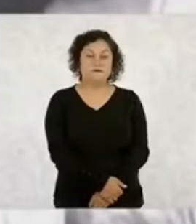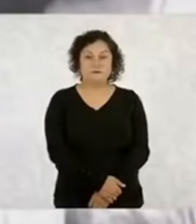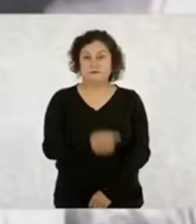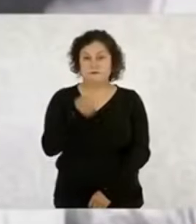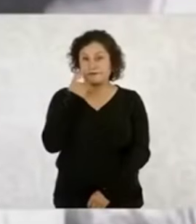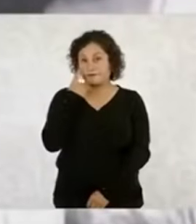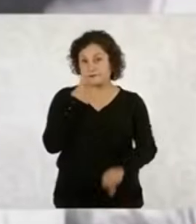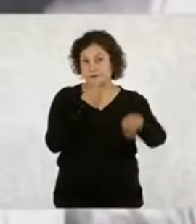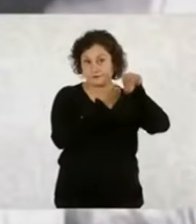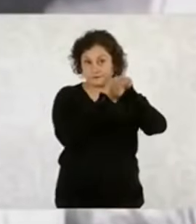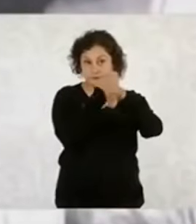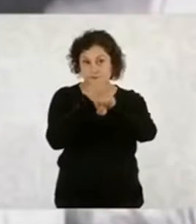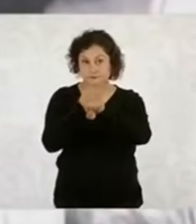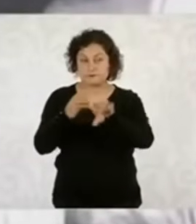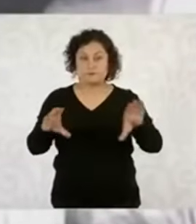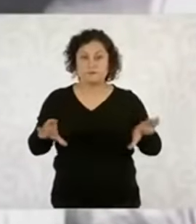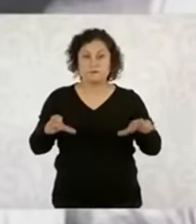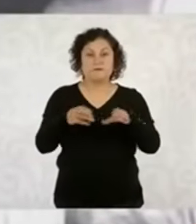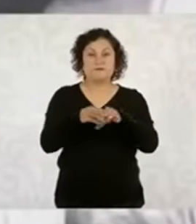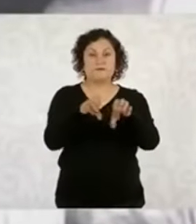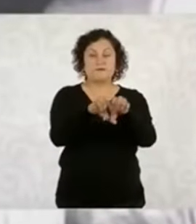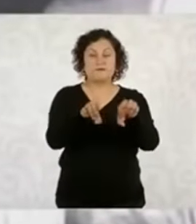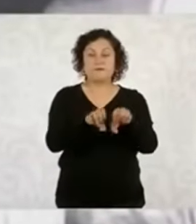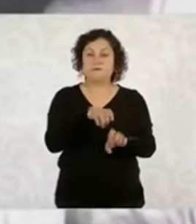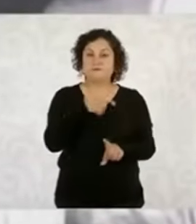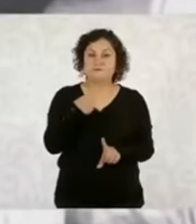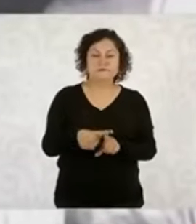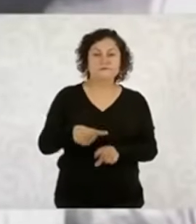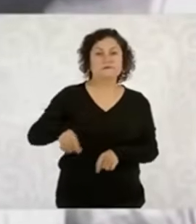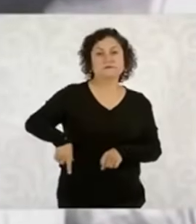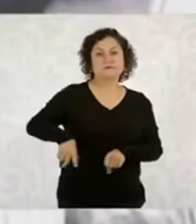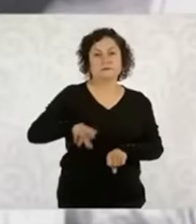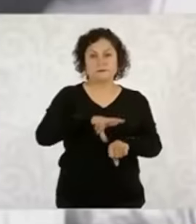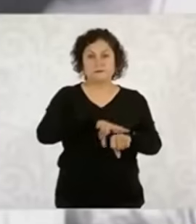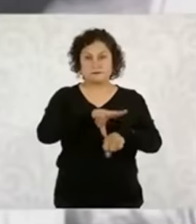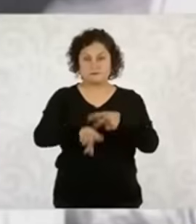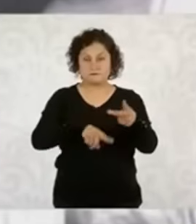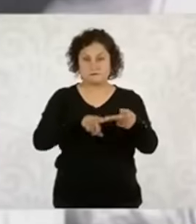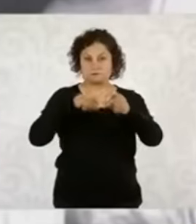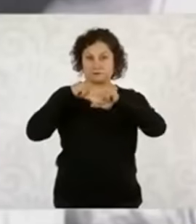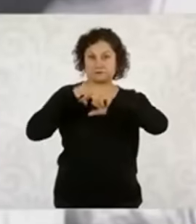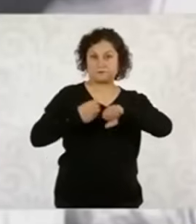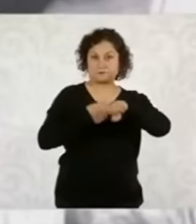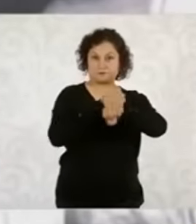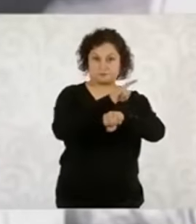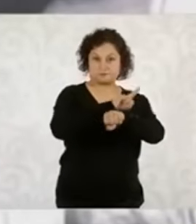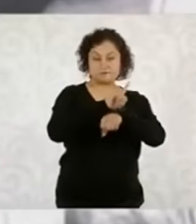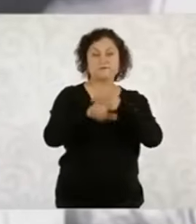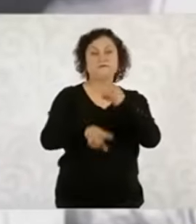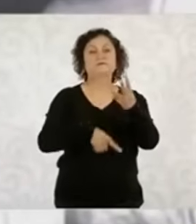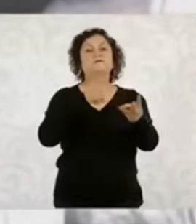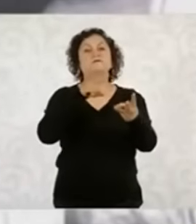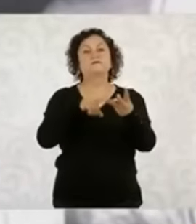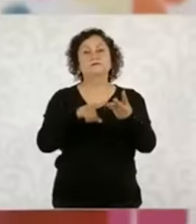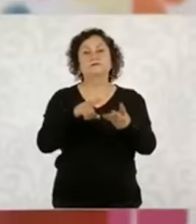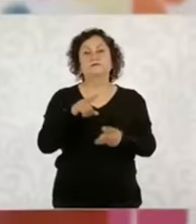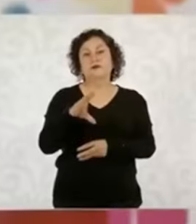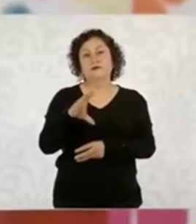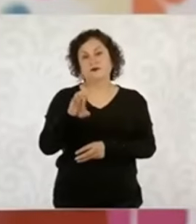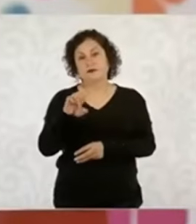estado, participa el municipio donde se va a desarrollar el proyecto, participa la